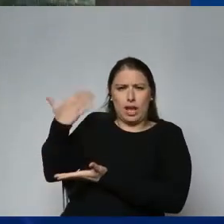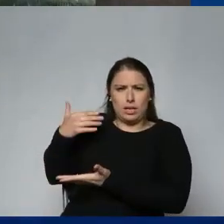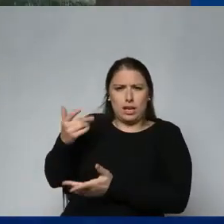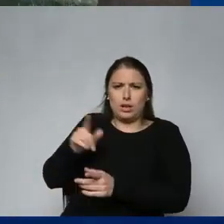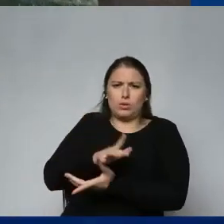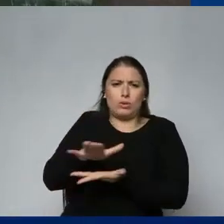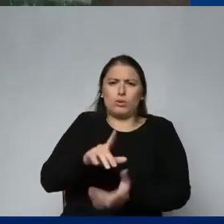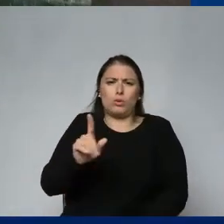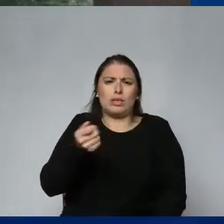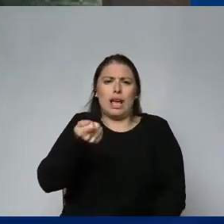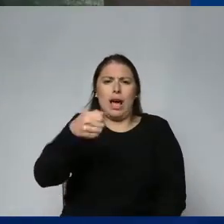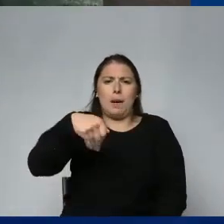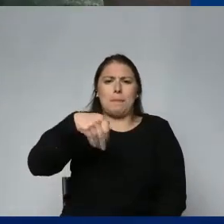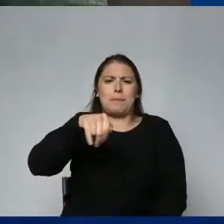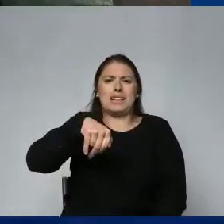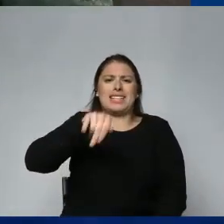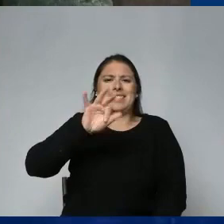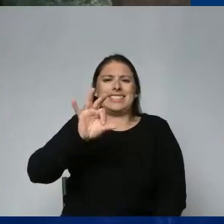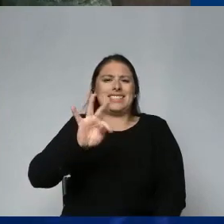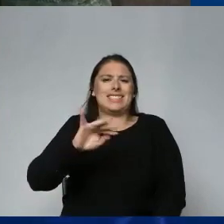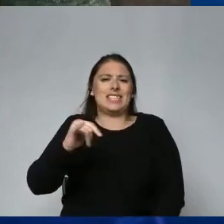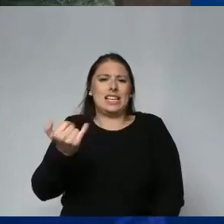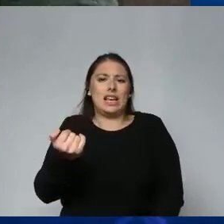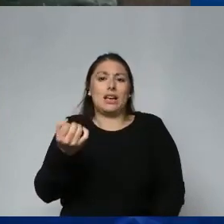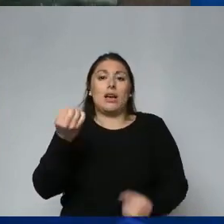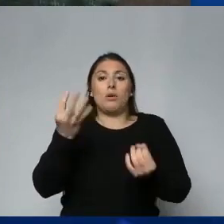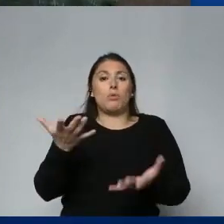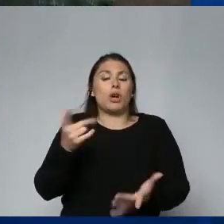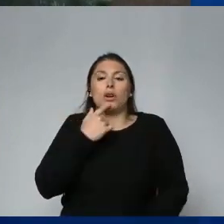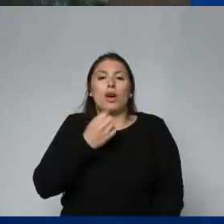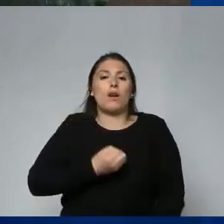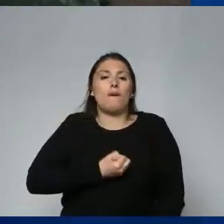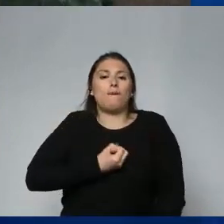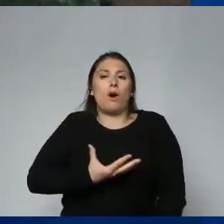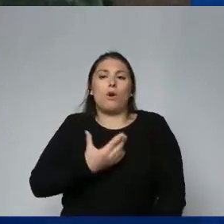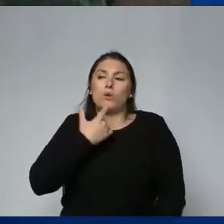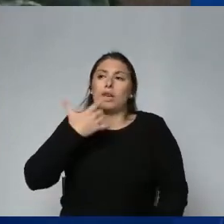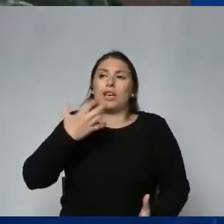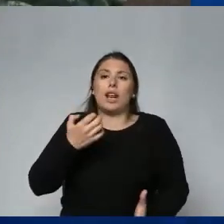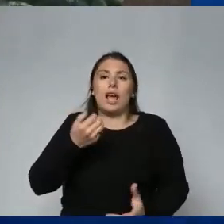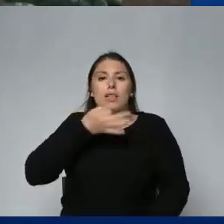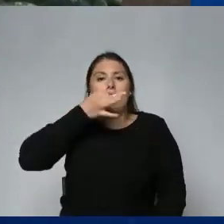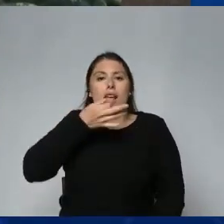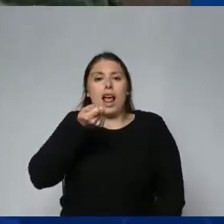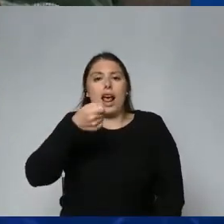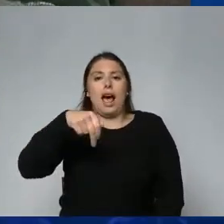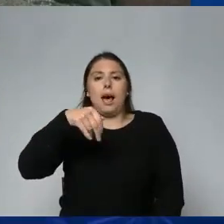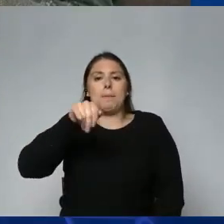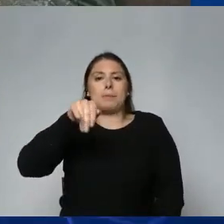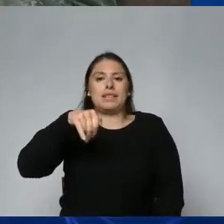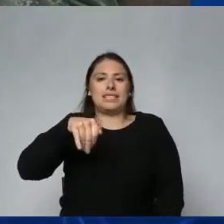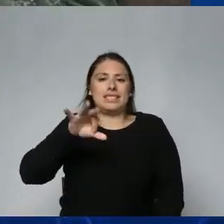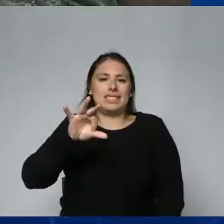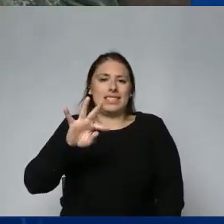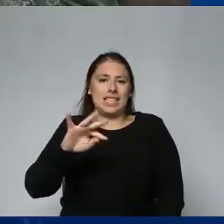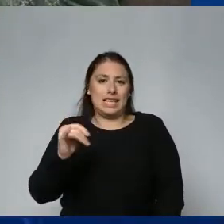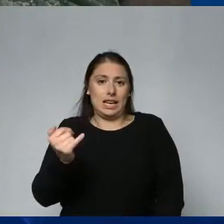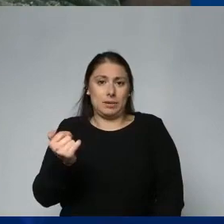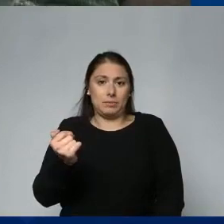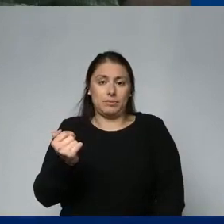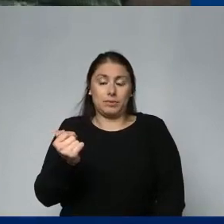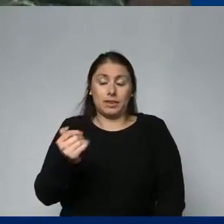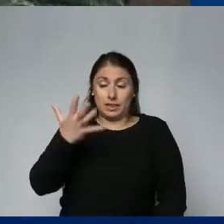amnistía. Porque, primero, no hubo voluntad de declarar amnistía y así lo dijeron expresamente. Para